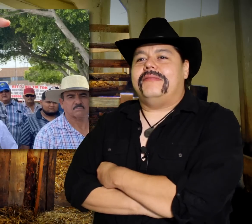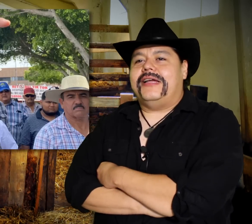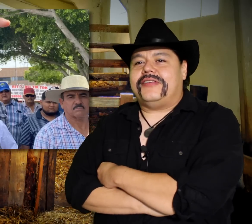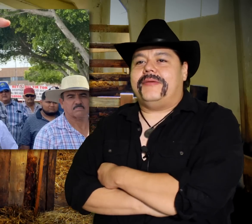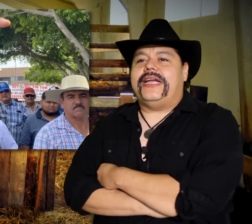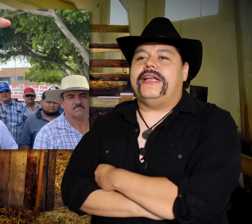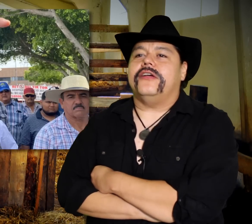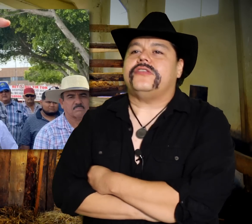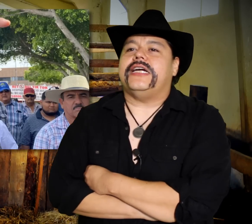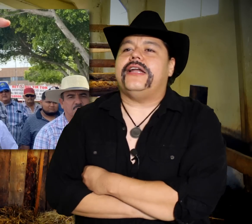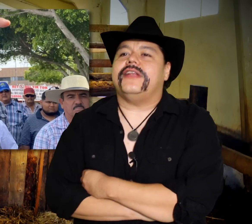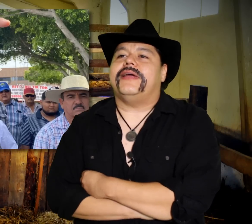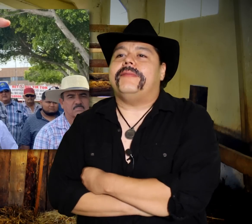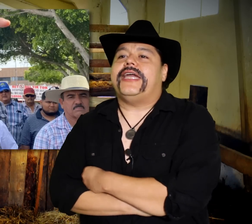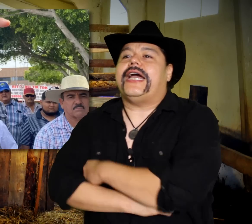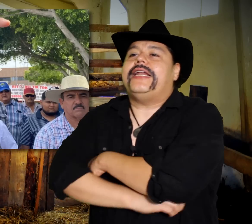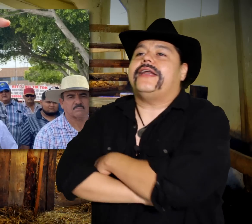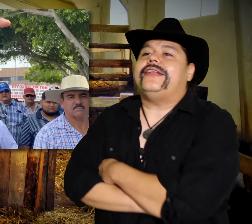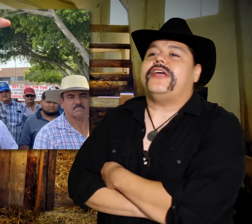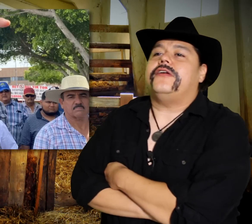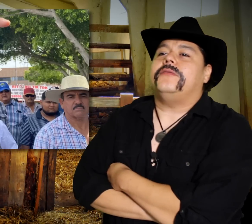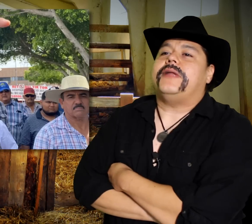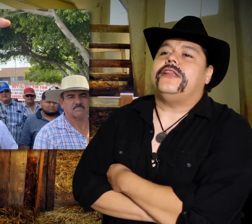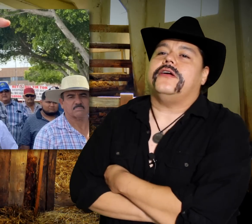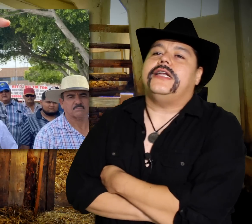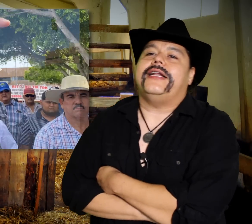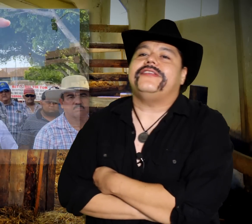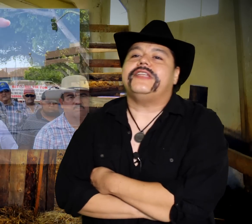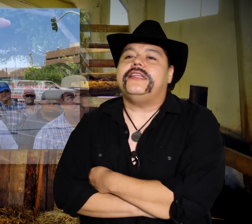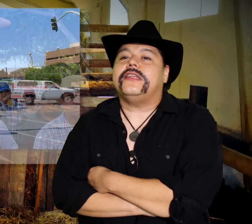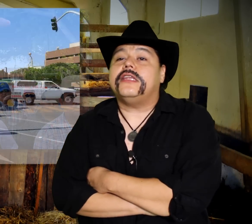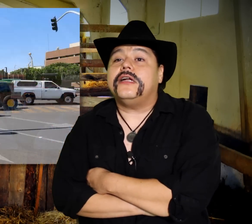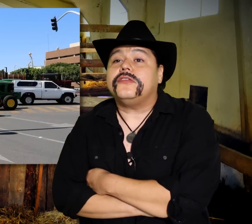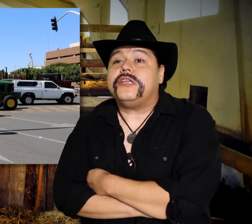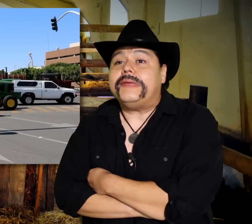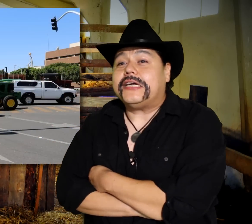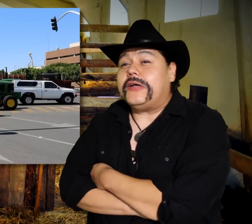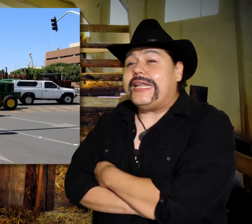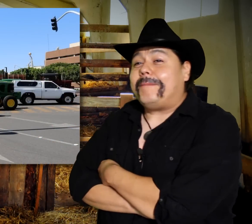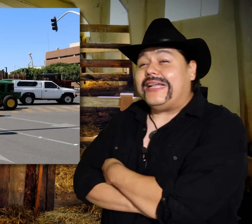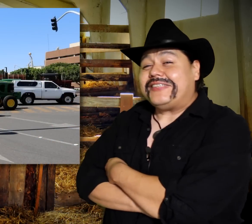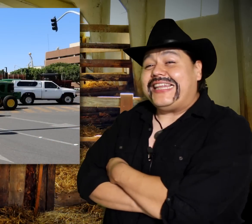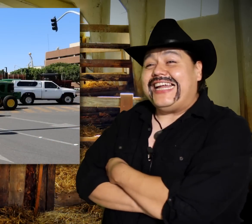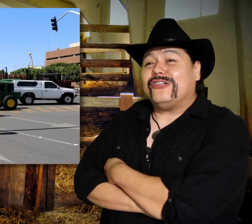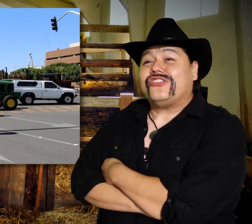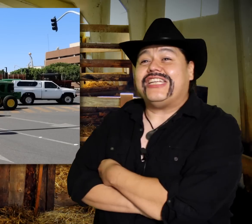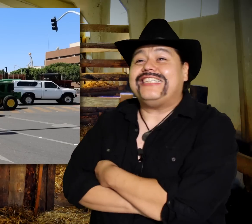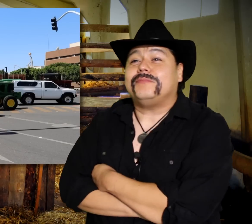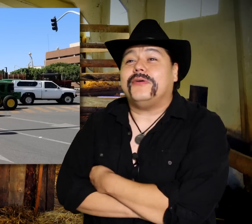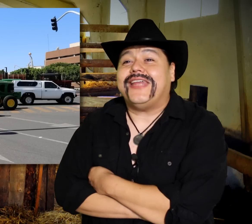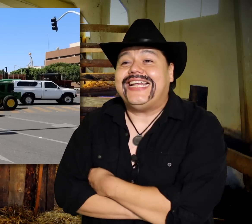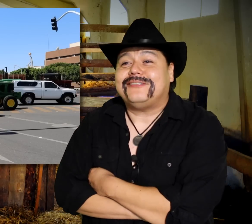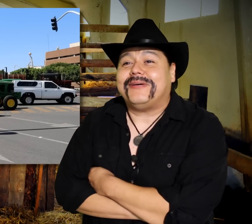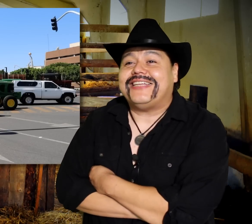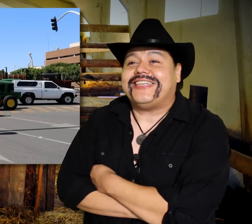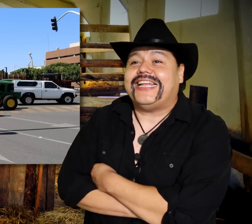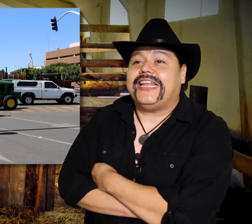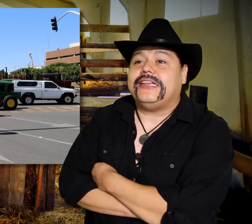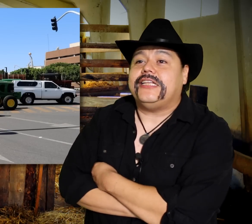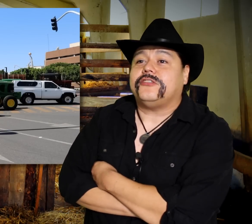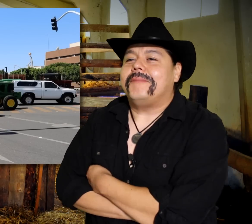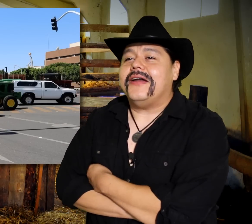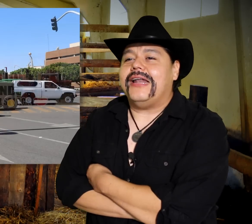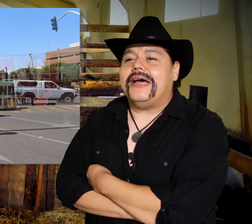A mediados del mes de abril, los trigueros del Valle Mexicali realizaron un plantón en el Centro Cívico en la Plaza de los Tres Poderes para